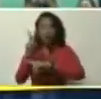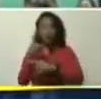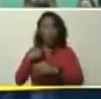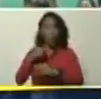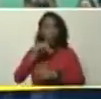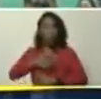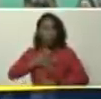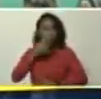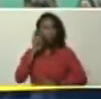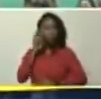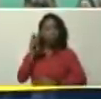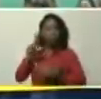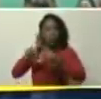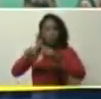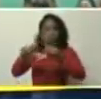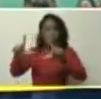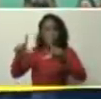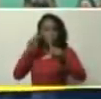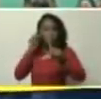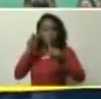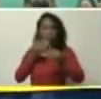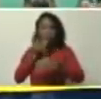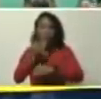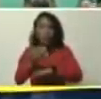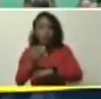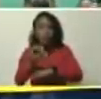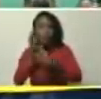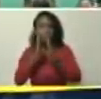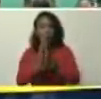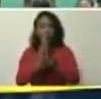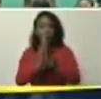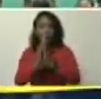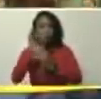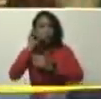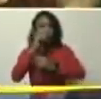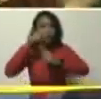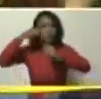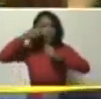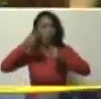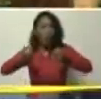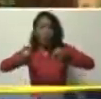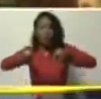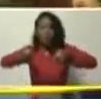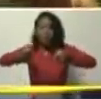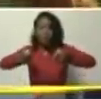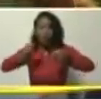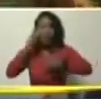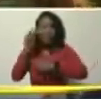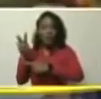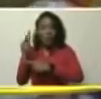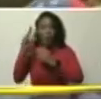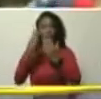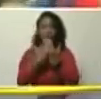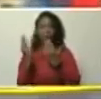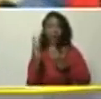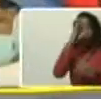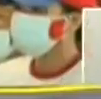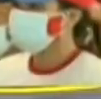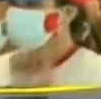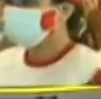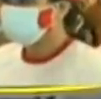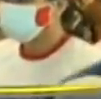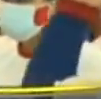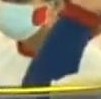ver en la toma, me permiten los camarógrafos. Veo al lado de Diosdado a la compañera Iris